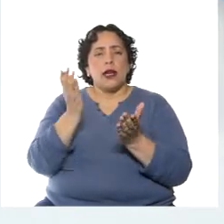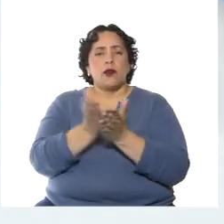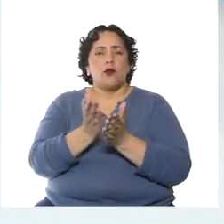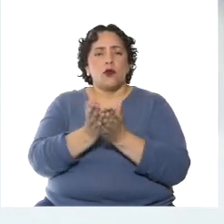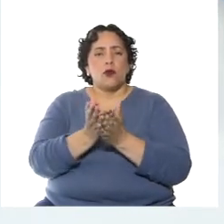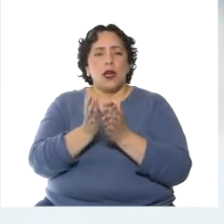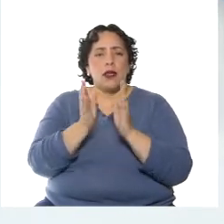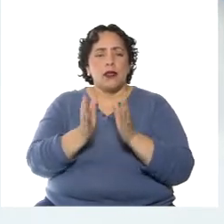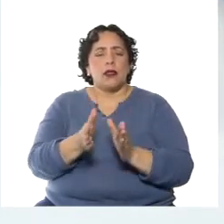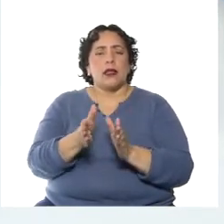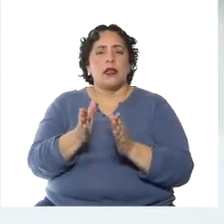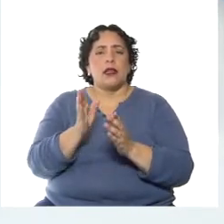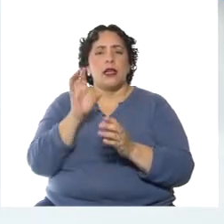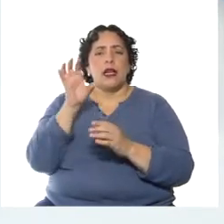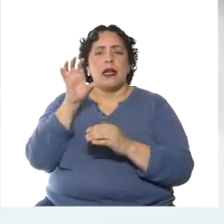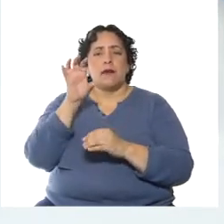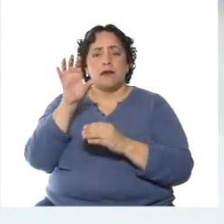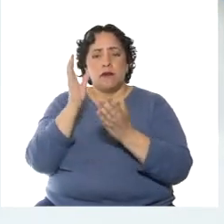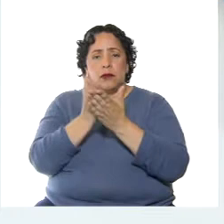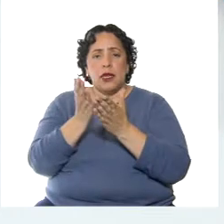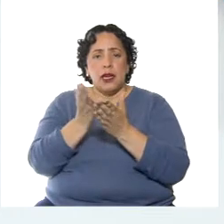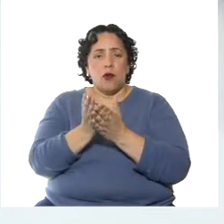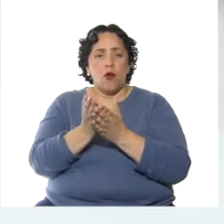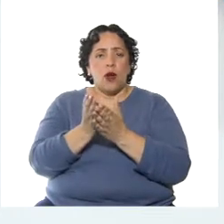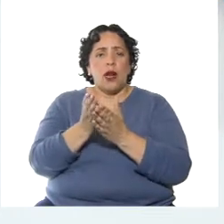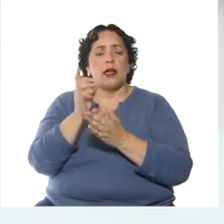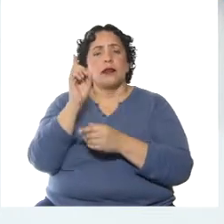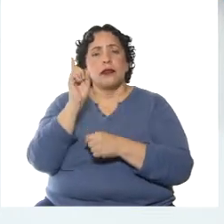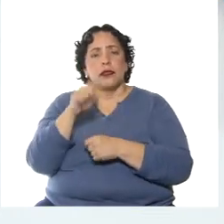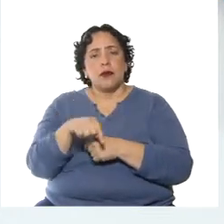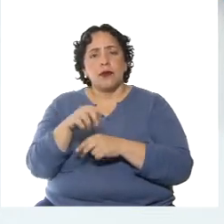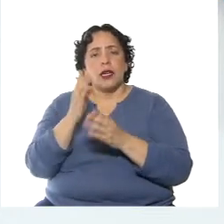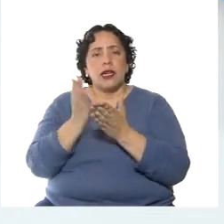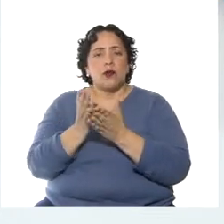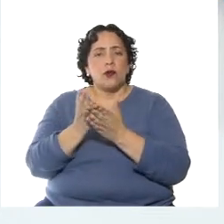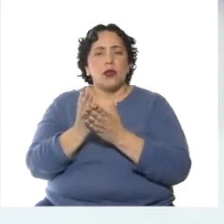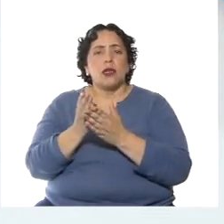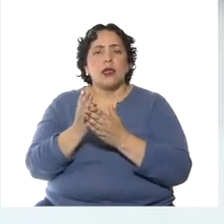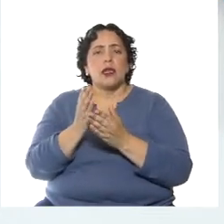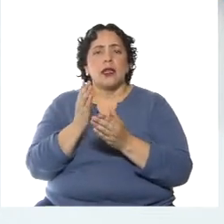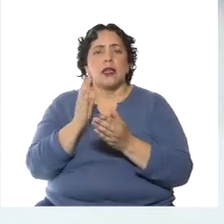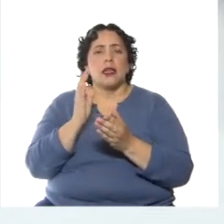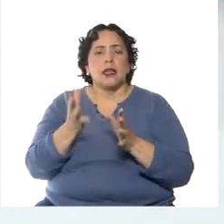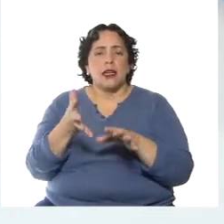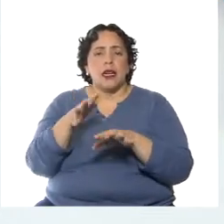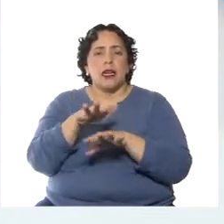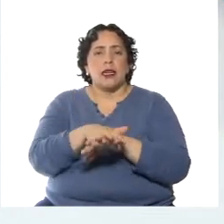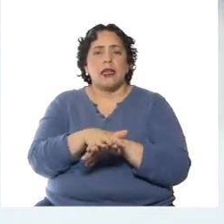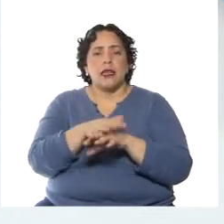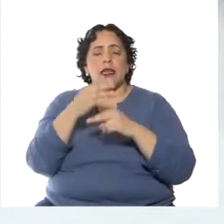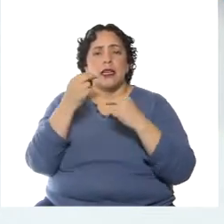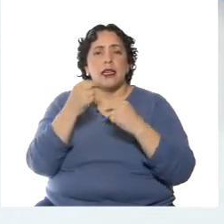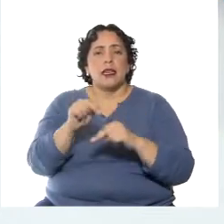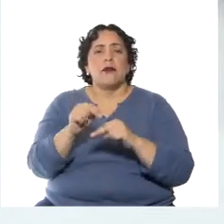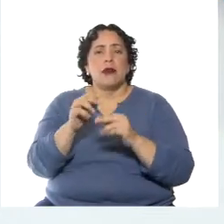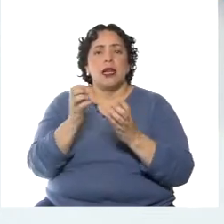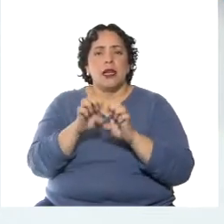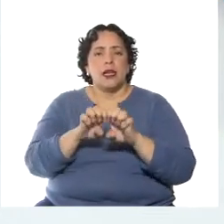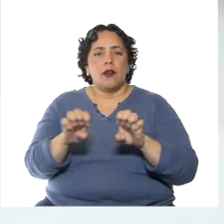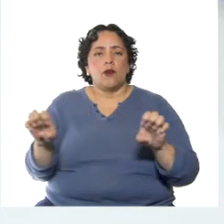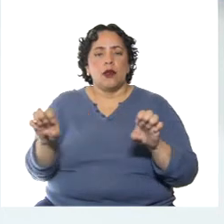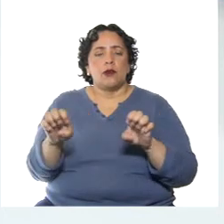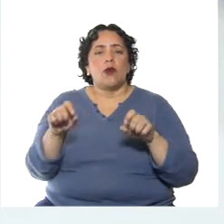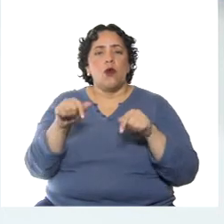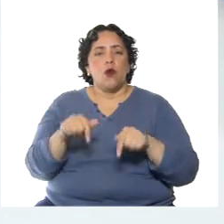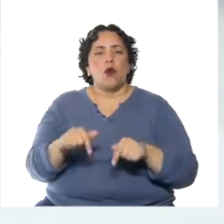estudiantes que están en los planteles de la modalidad, pero para aquellos estudiantes que también están integrados en los niveles educativos.